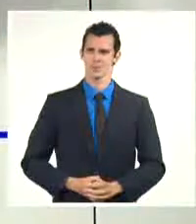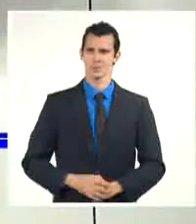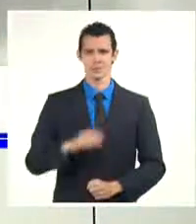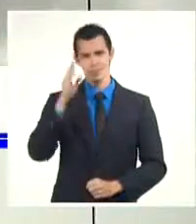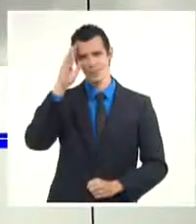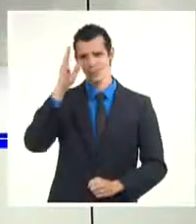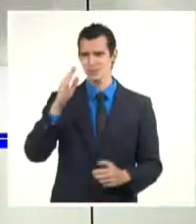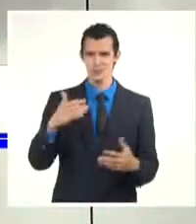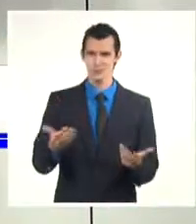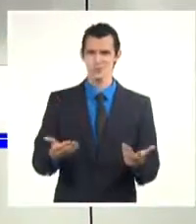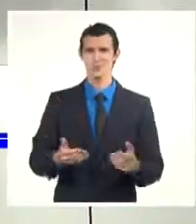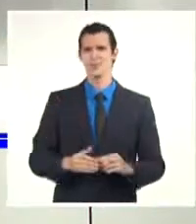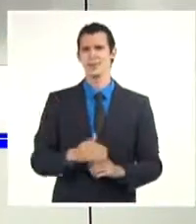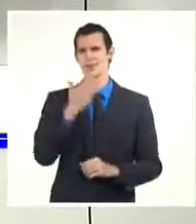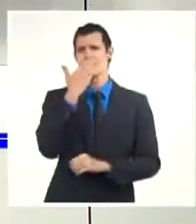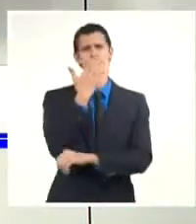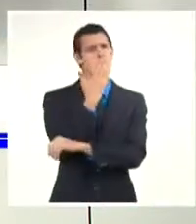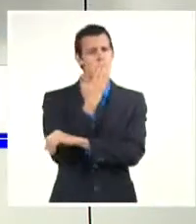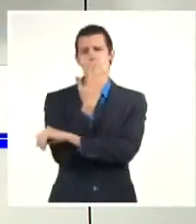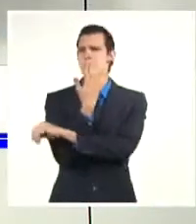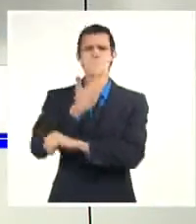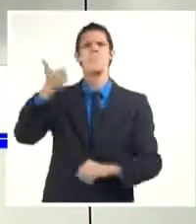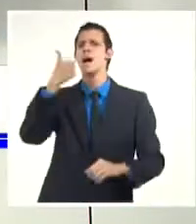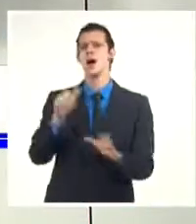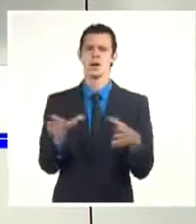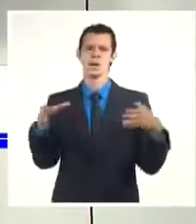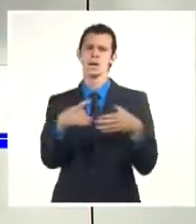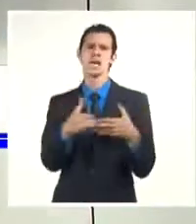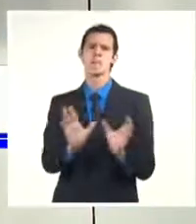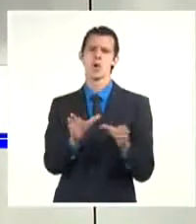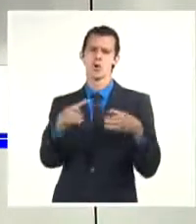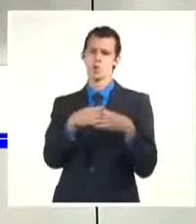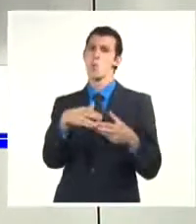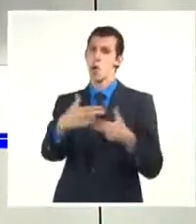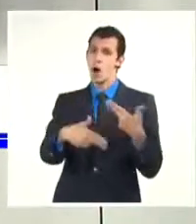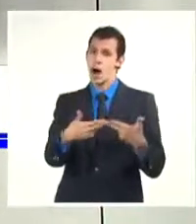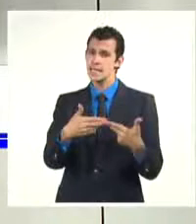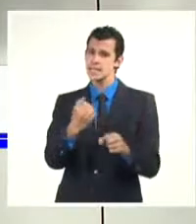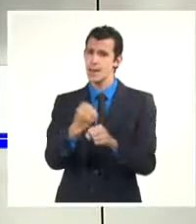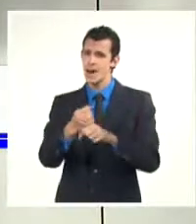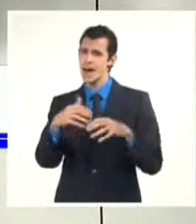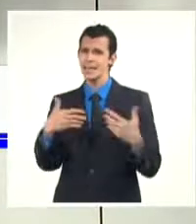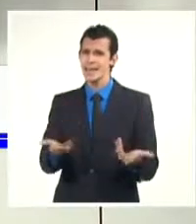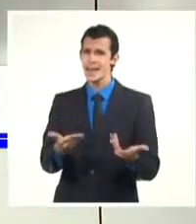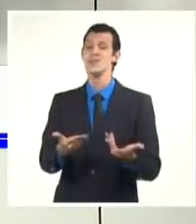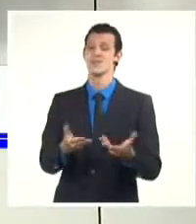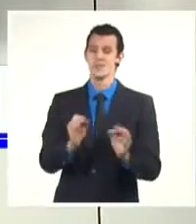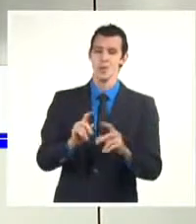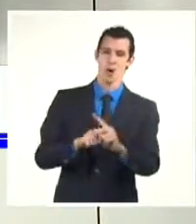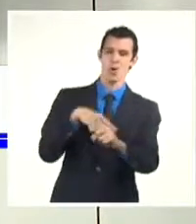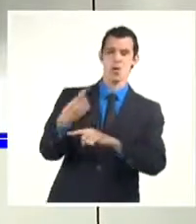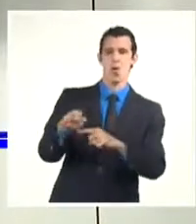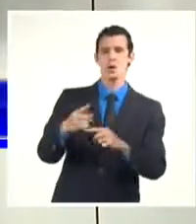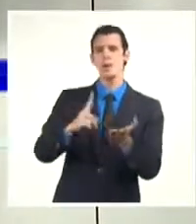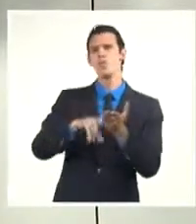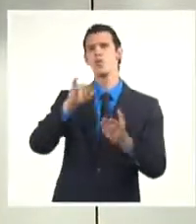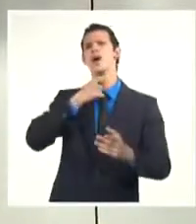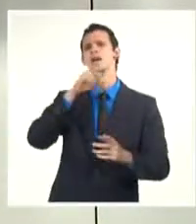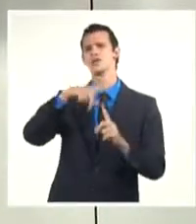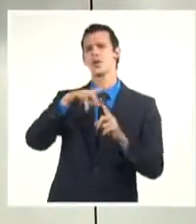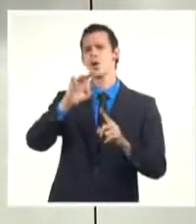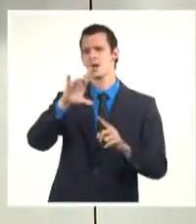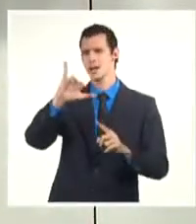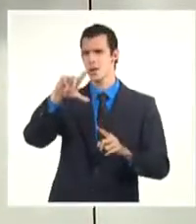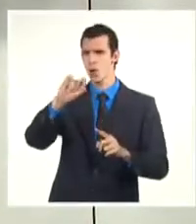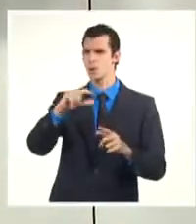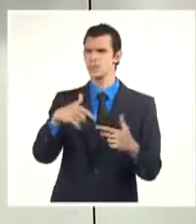Hola, ¿qué tal? El mejor equipo en deportes colectivos en Cuba, la selección masculina de voleibol, enfrenta a Puerto Rico en el cierre del torneo final de